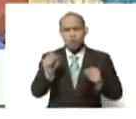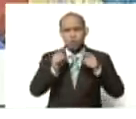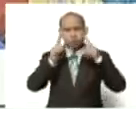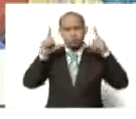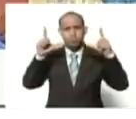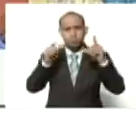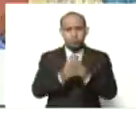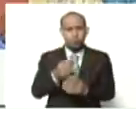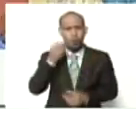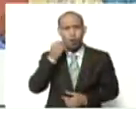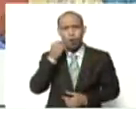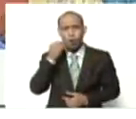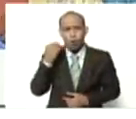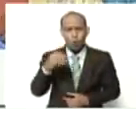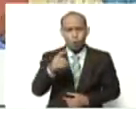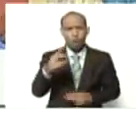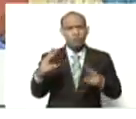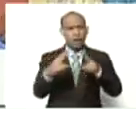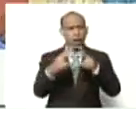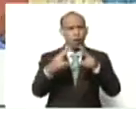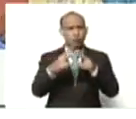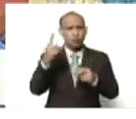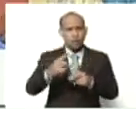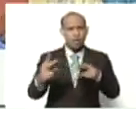con la juventud que conozca